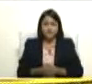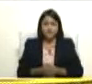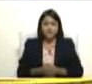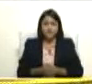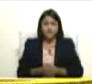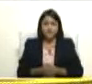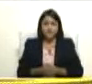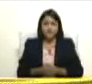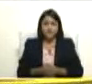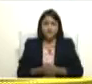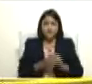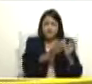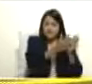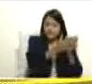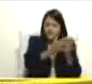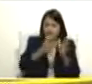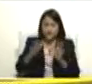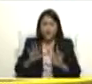con el